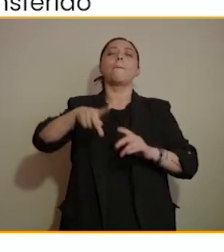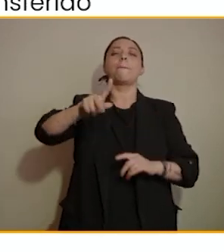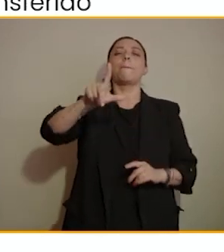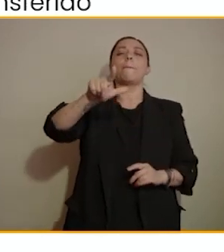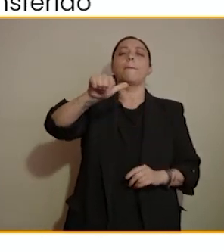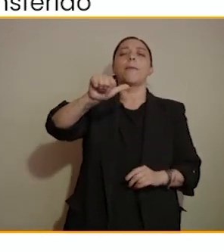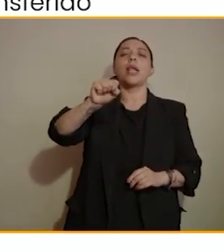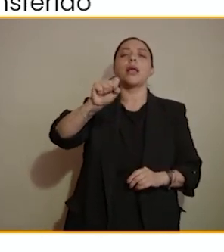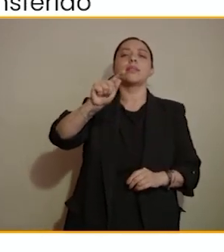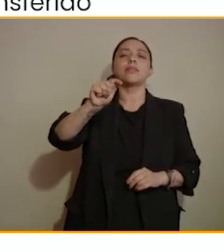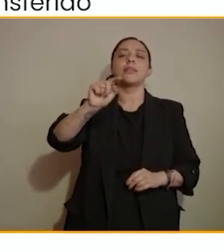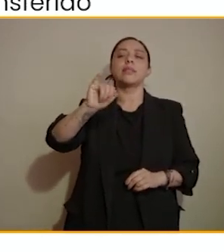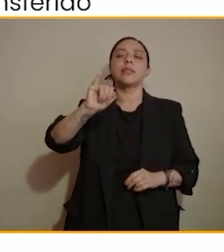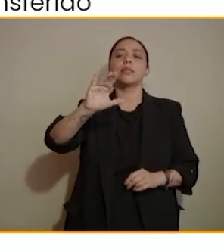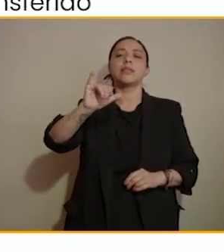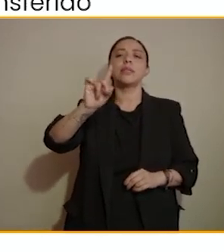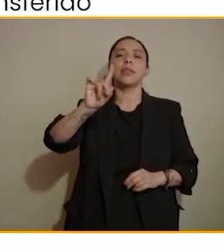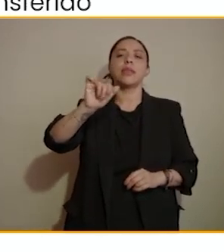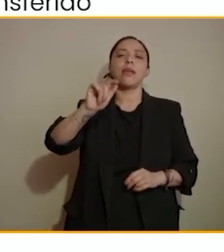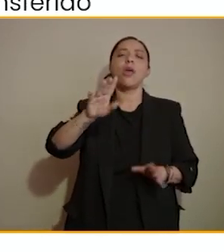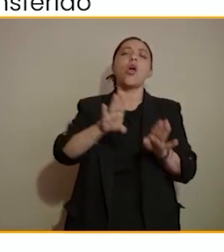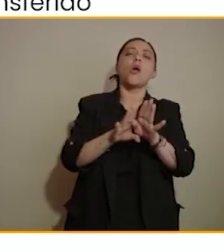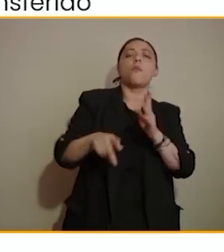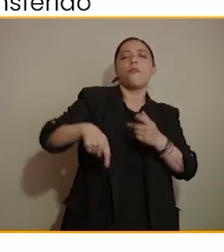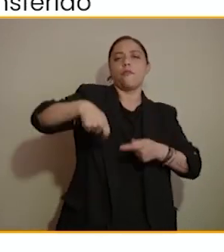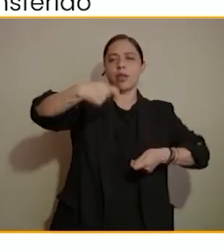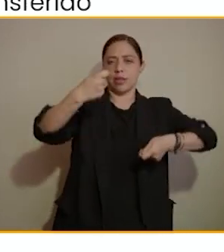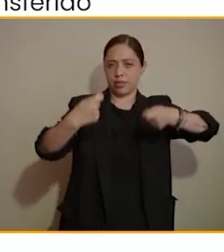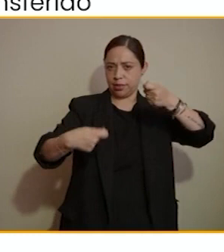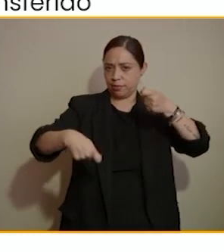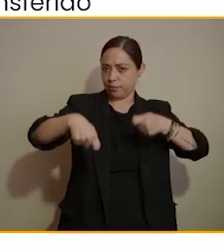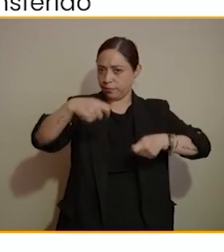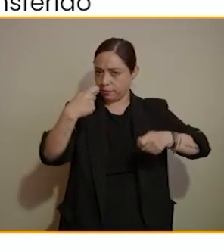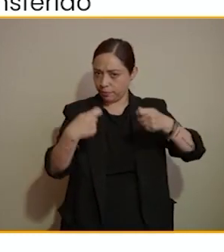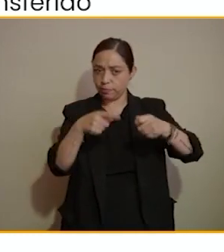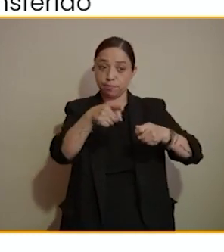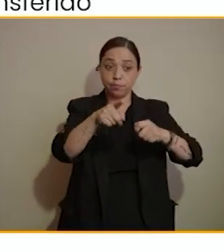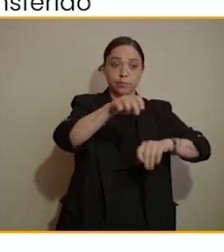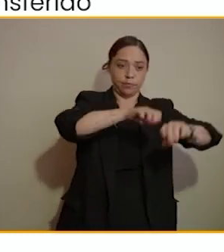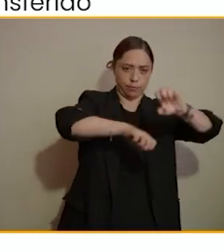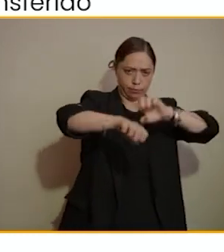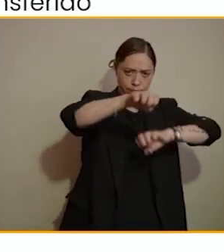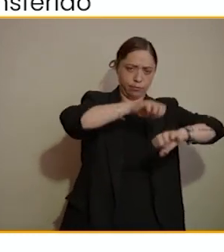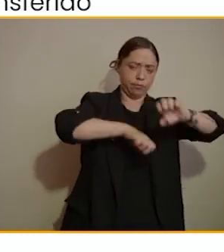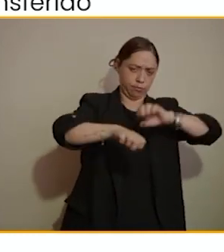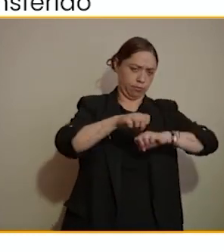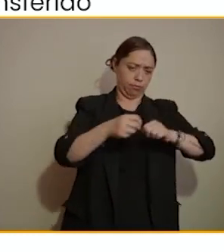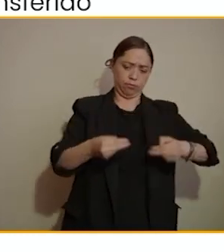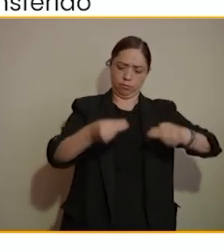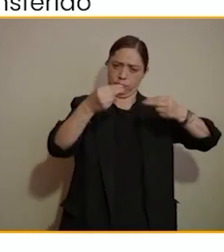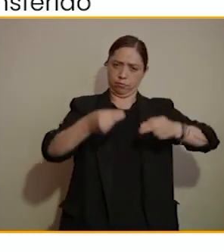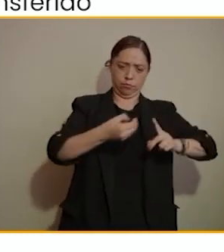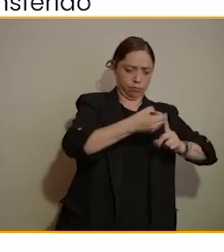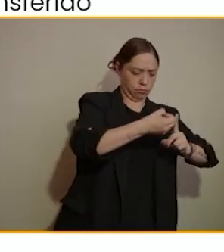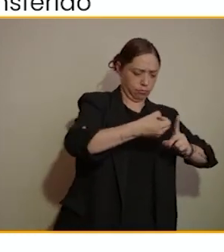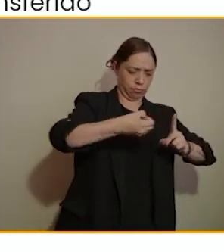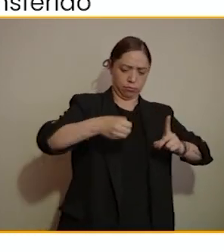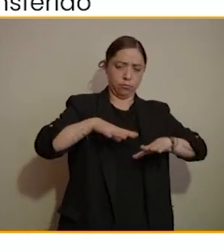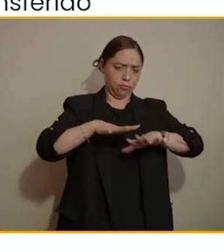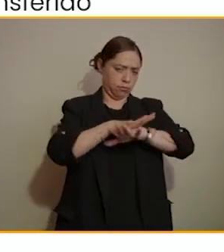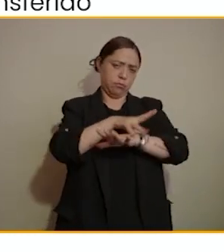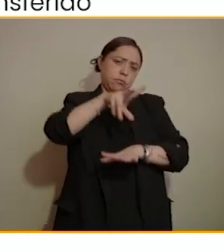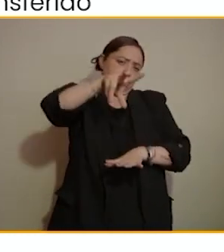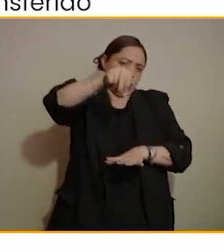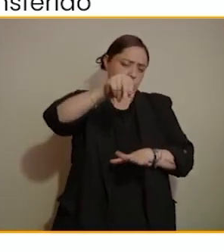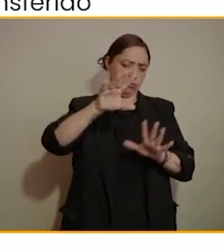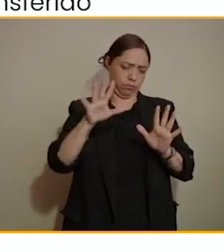¿Cómo es que estas organizaciones, sin cambiar significativamente su modelo de negocio, nos van,